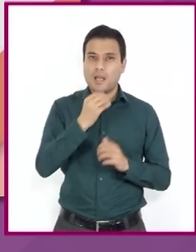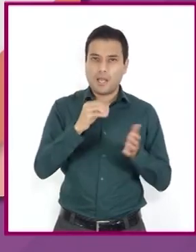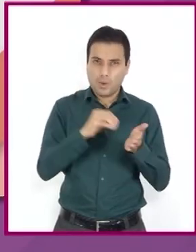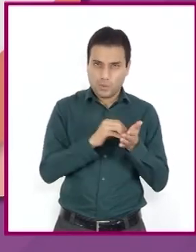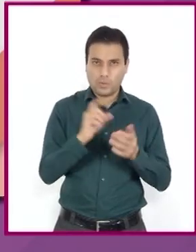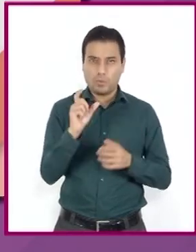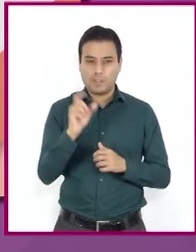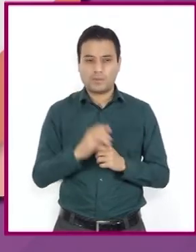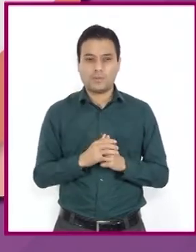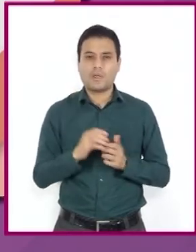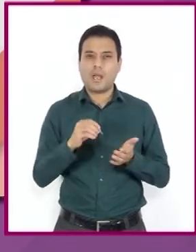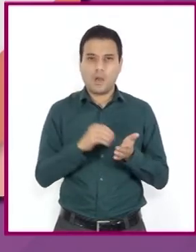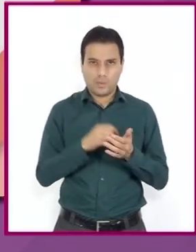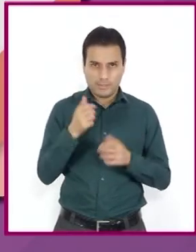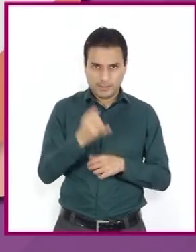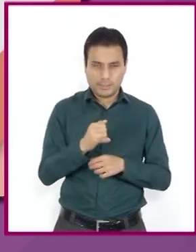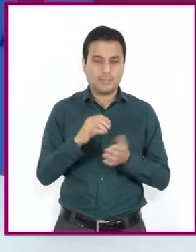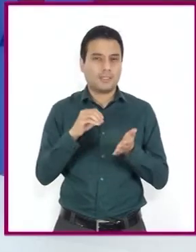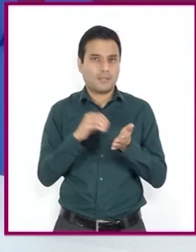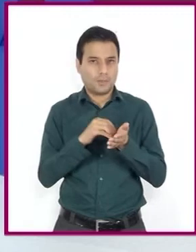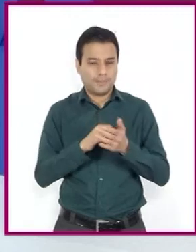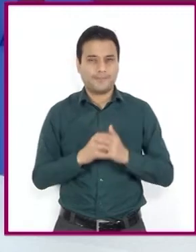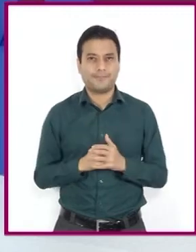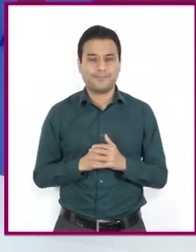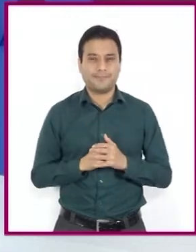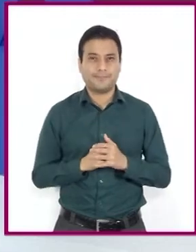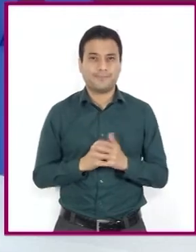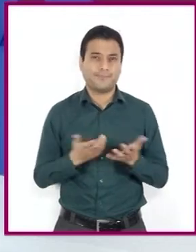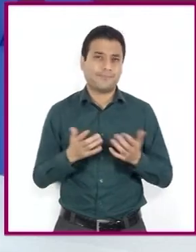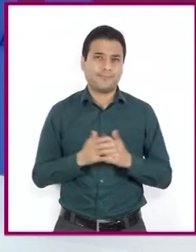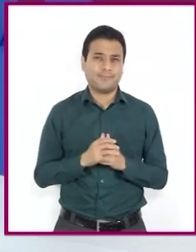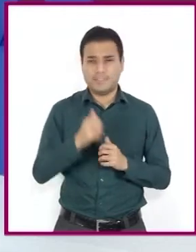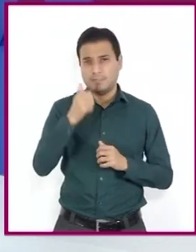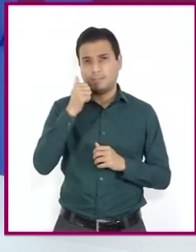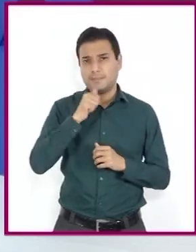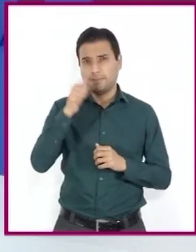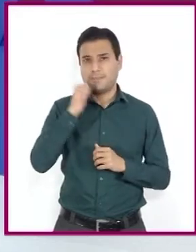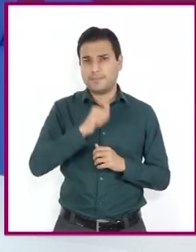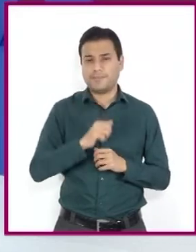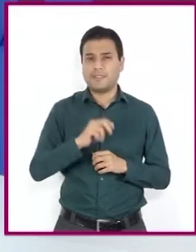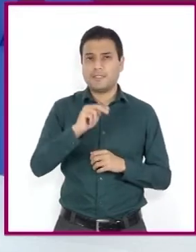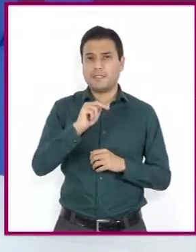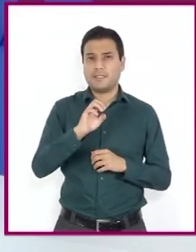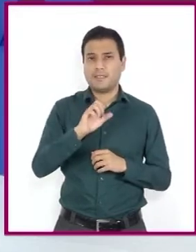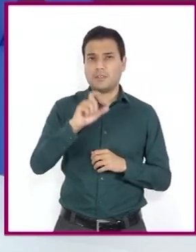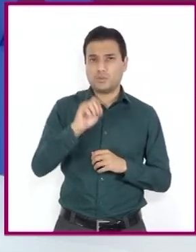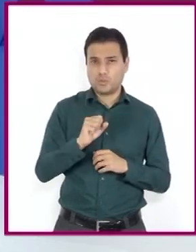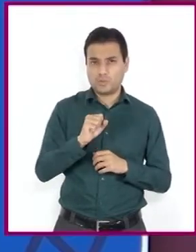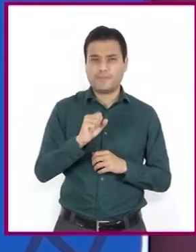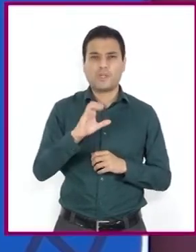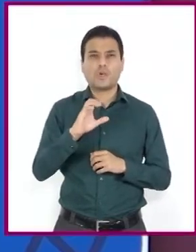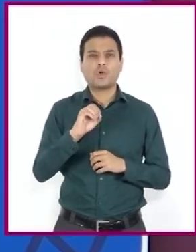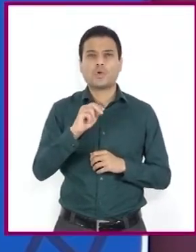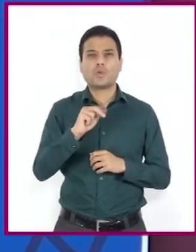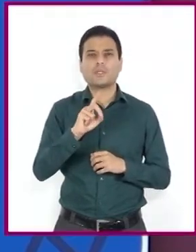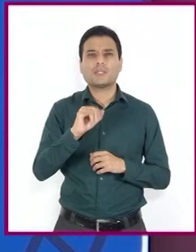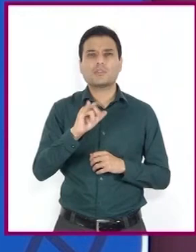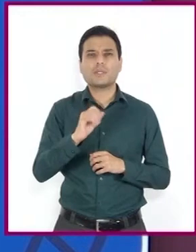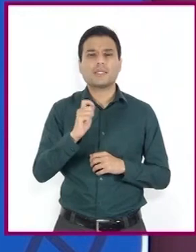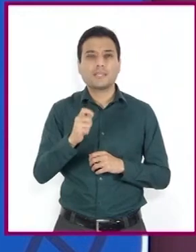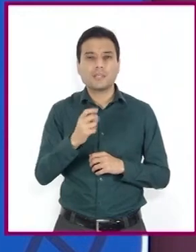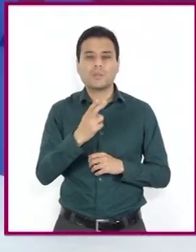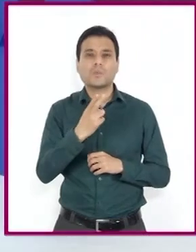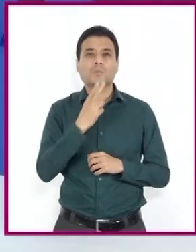así, aún. Y generalmente los nexos condicionales se utilizan en las